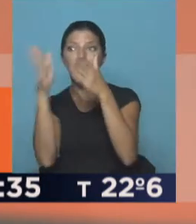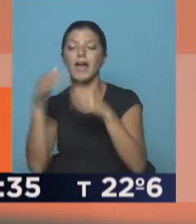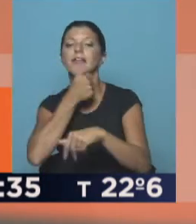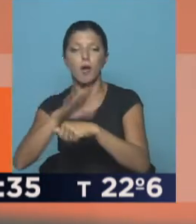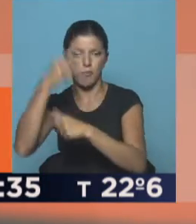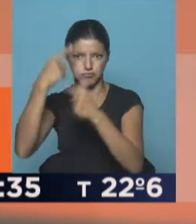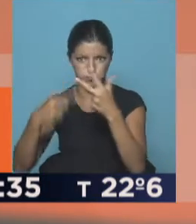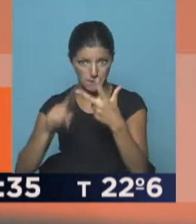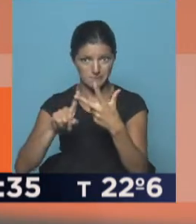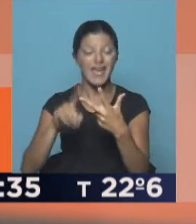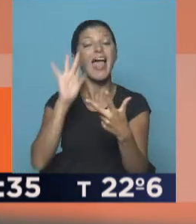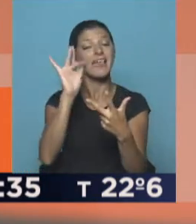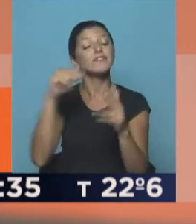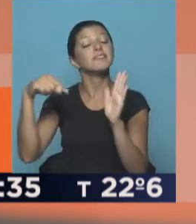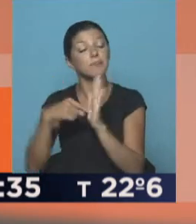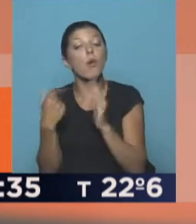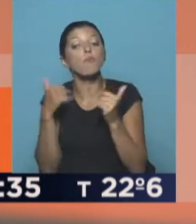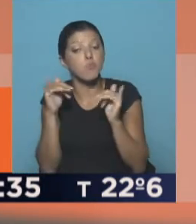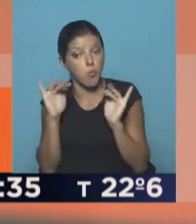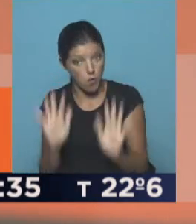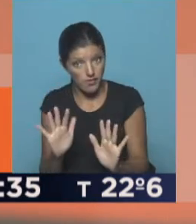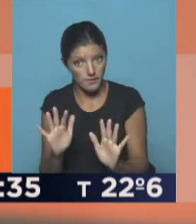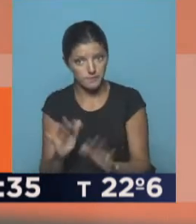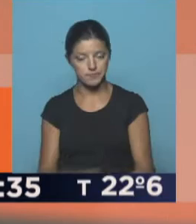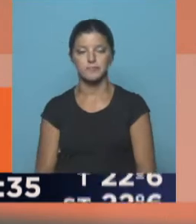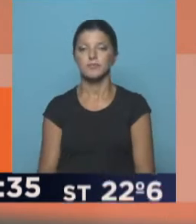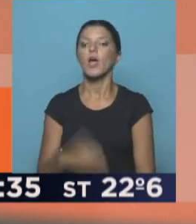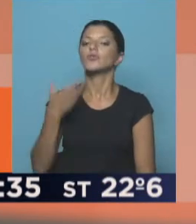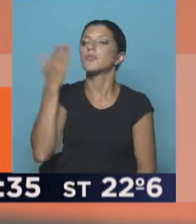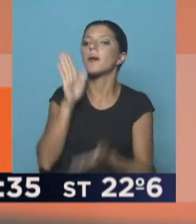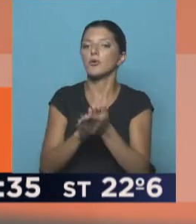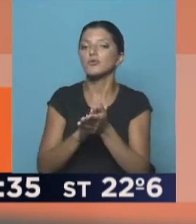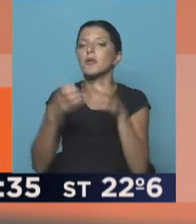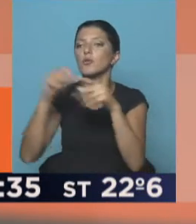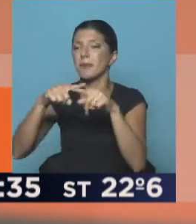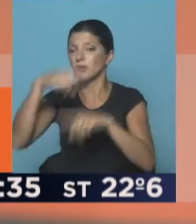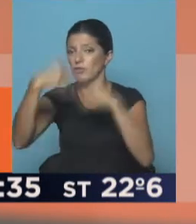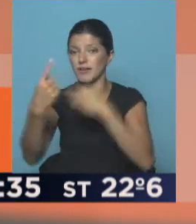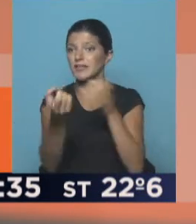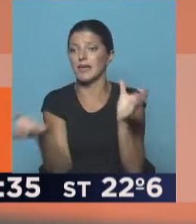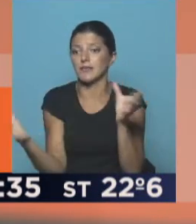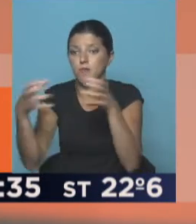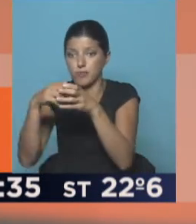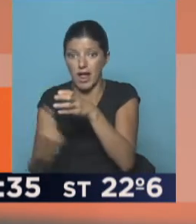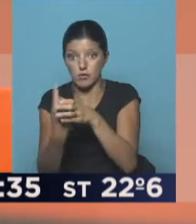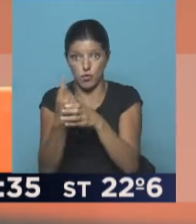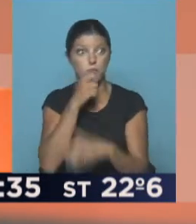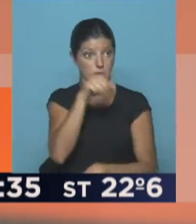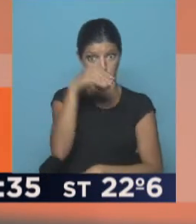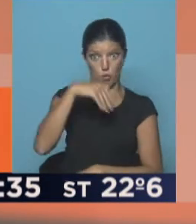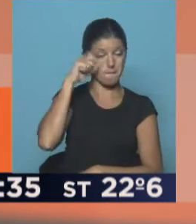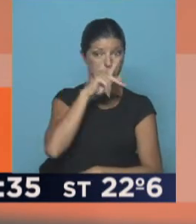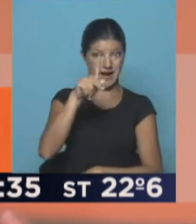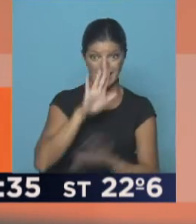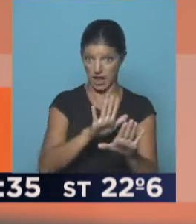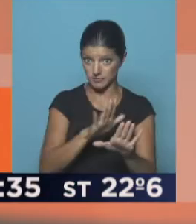haga, pero es una posibilidad. En Alemania hablamos de coaliciones de partidos, sí. De hecho Merkel está gobernando por una coalición y es muy